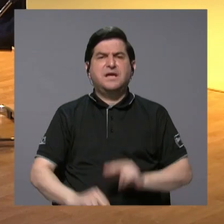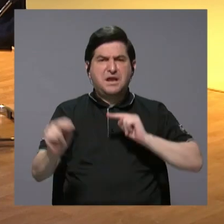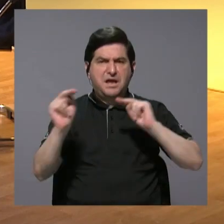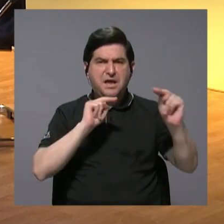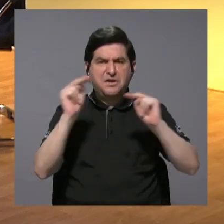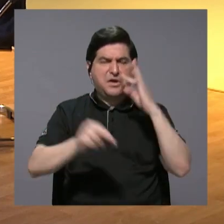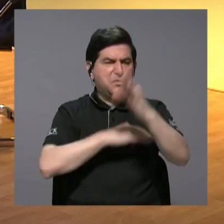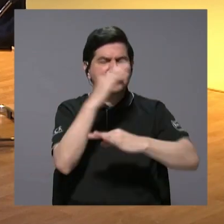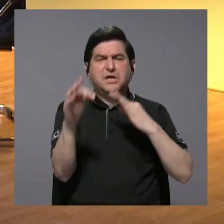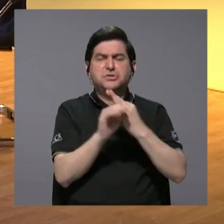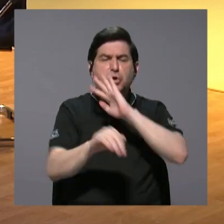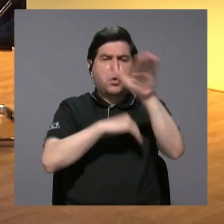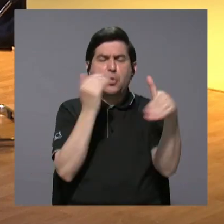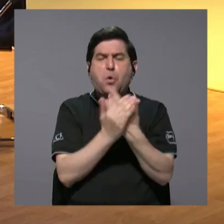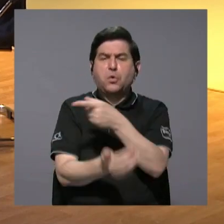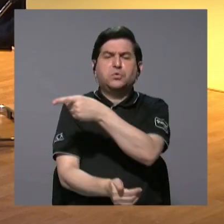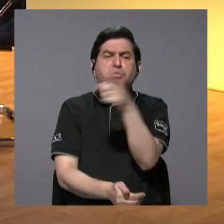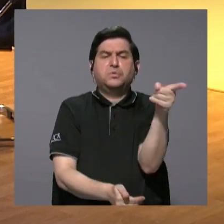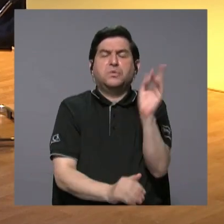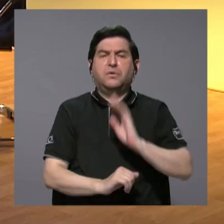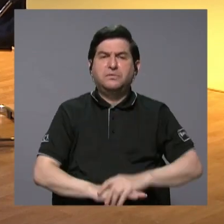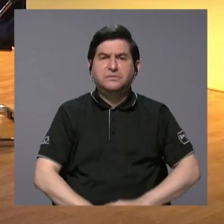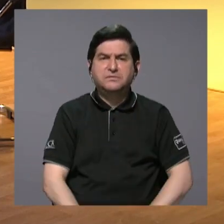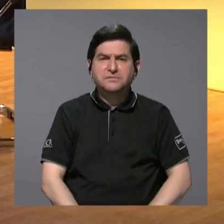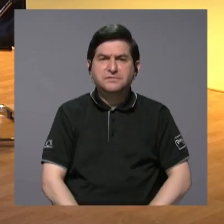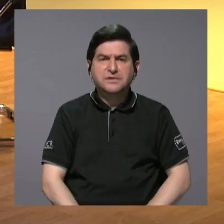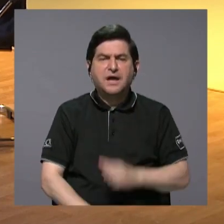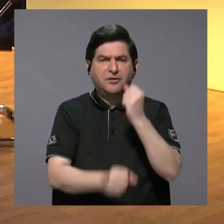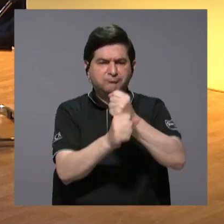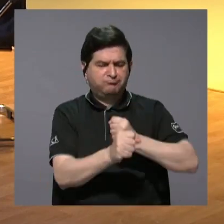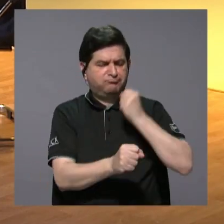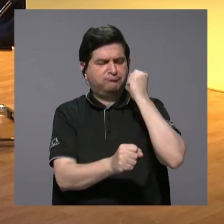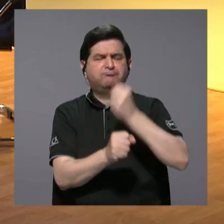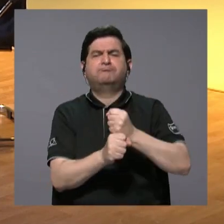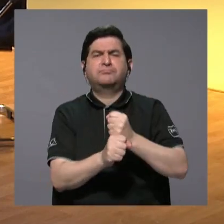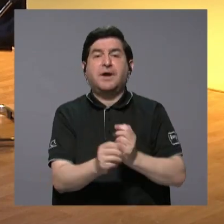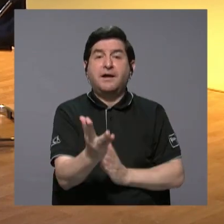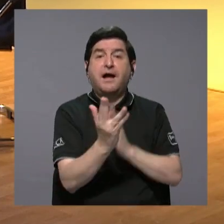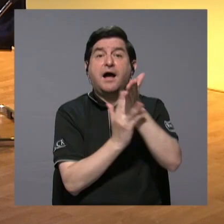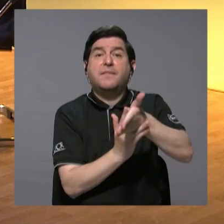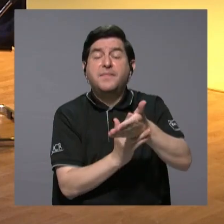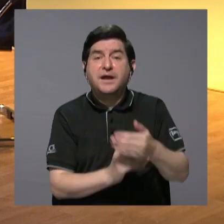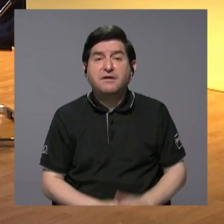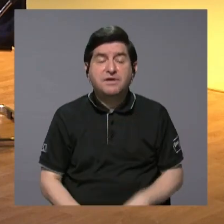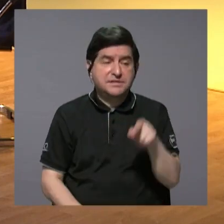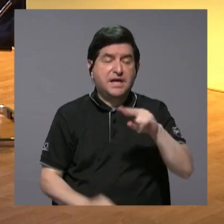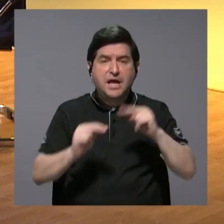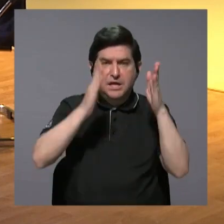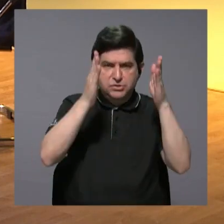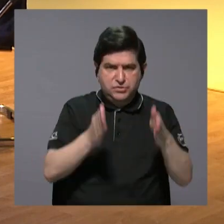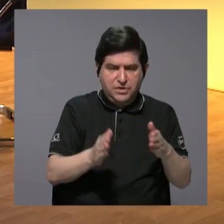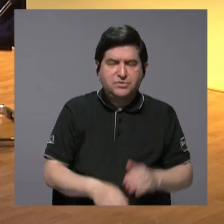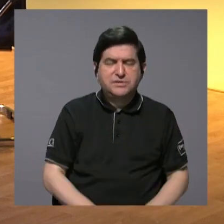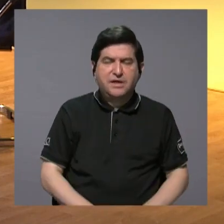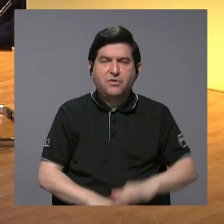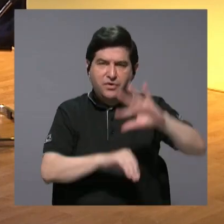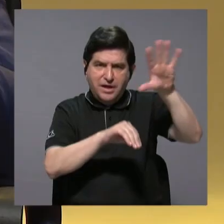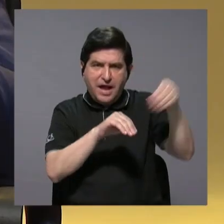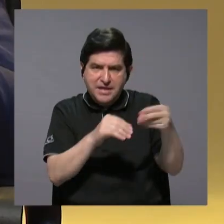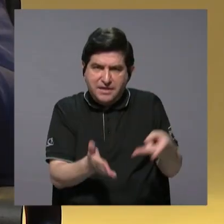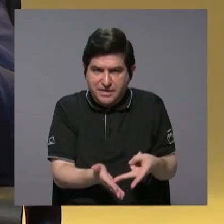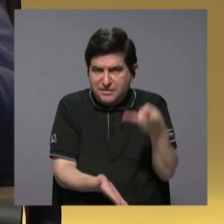negociaciones de algún tipo con todos ellos y van a trabajar por medio de estos intermediarios en el tanto les agreguen